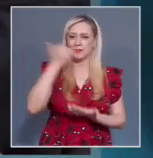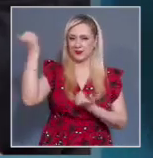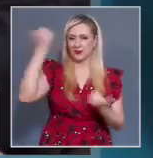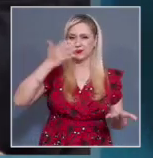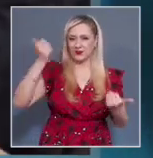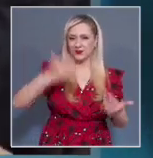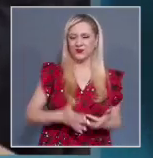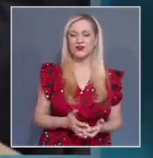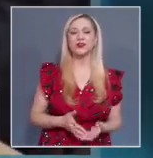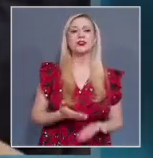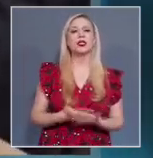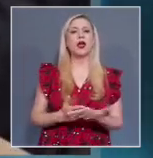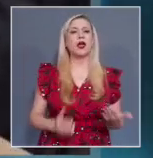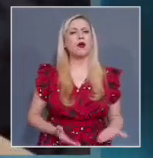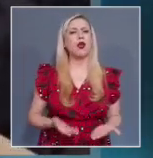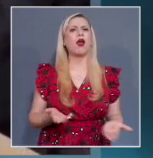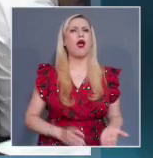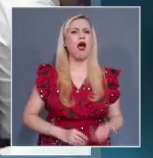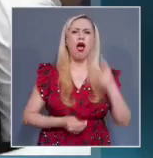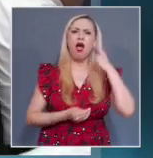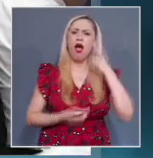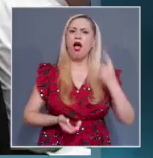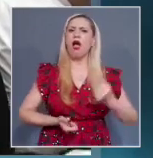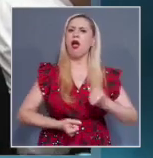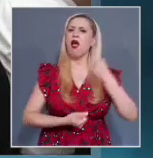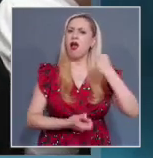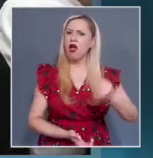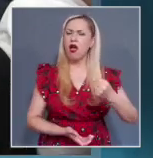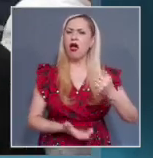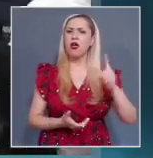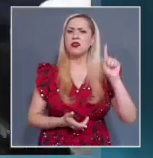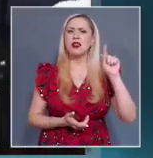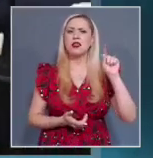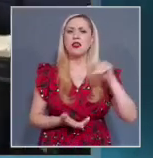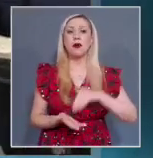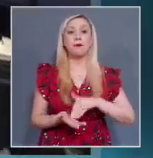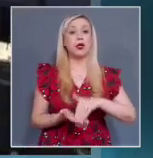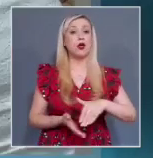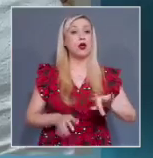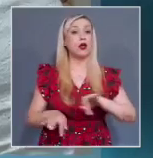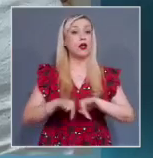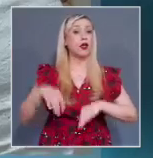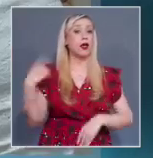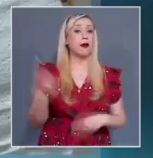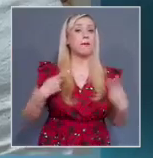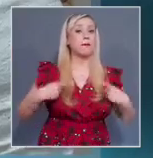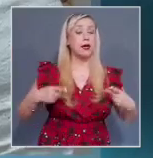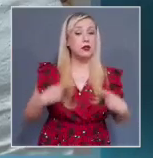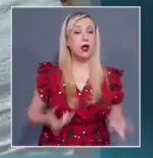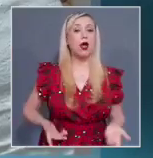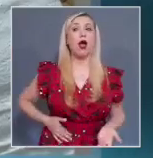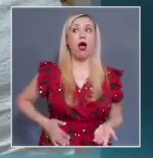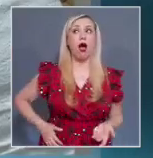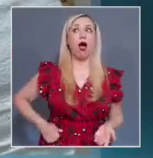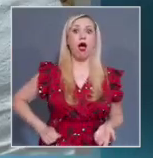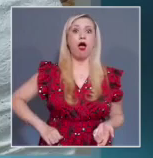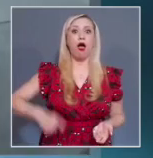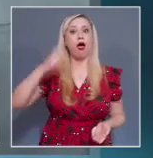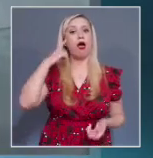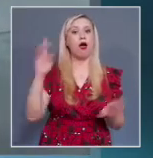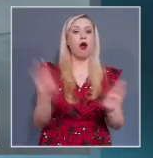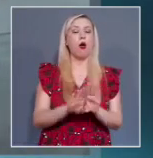inversión para aumentar rendimientos de más de 70 millones de trabajadores. Prepara el cambio de algunas sociedades de